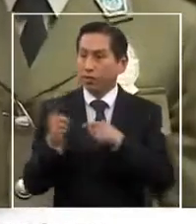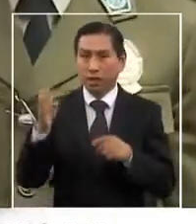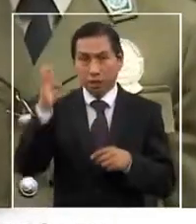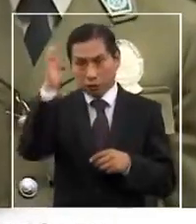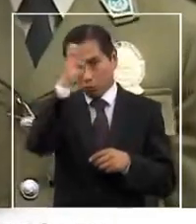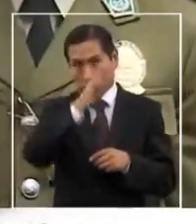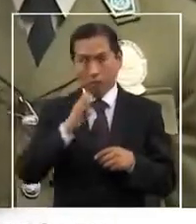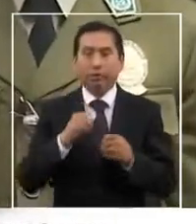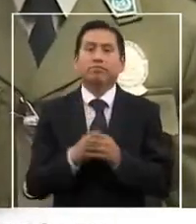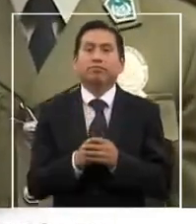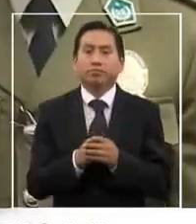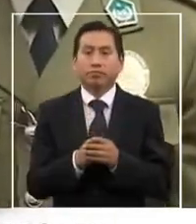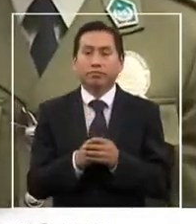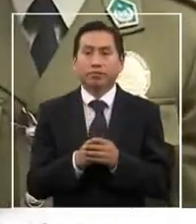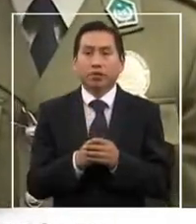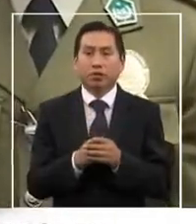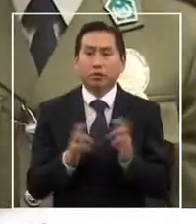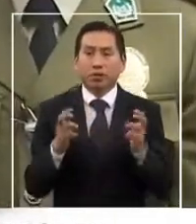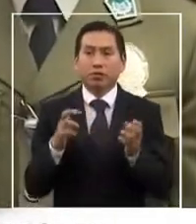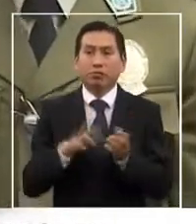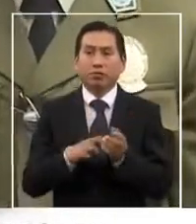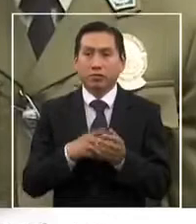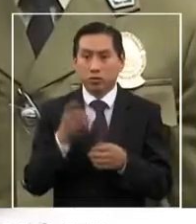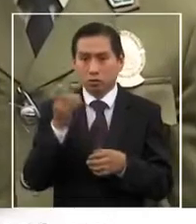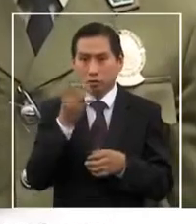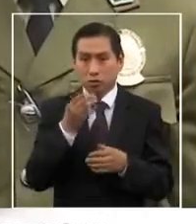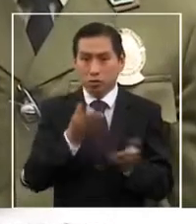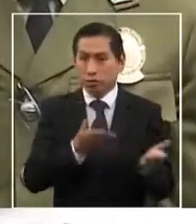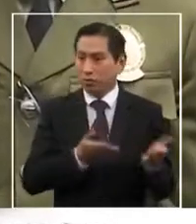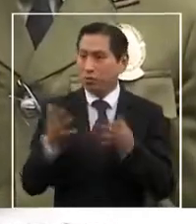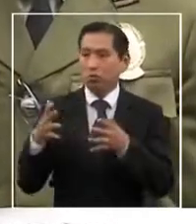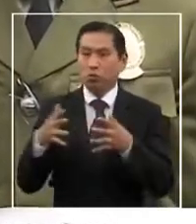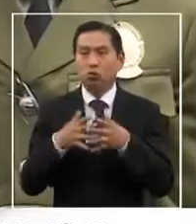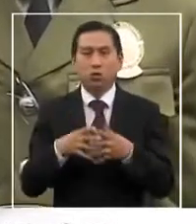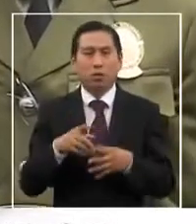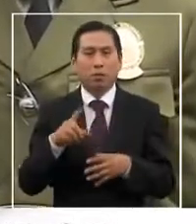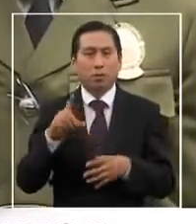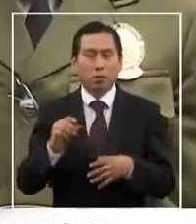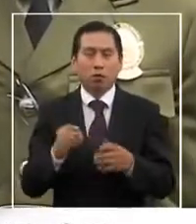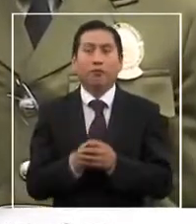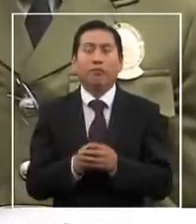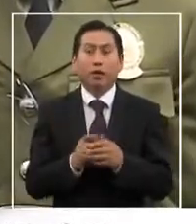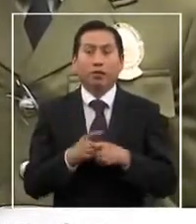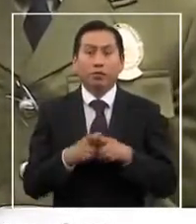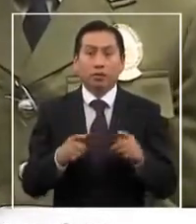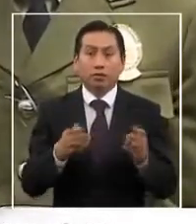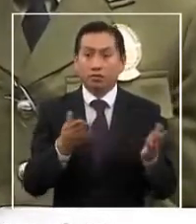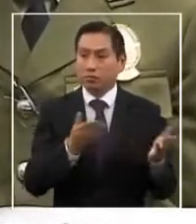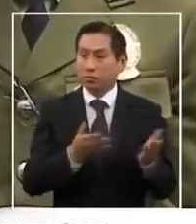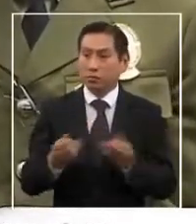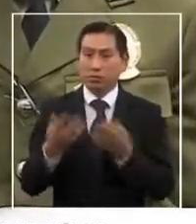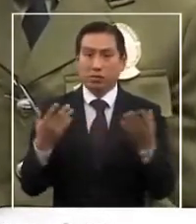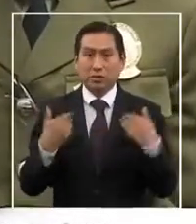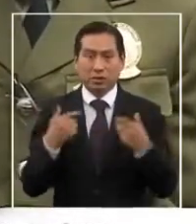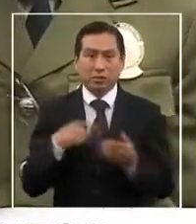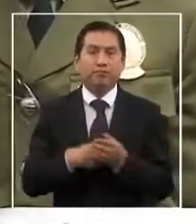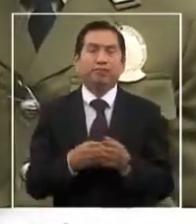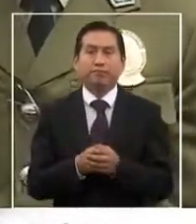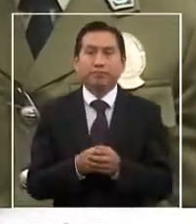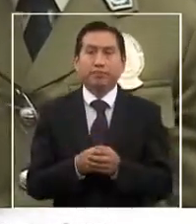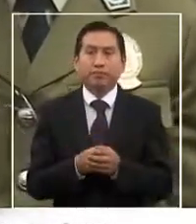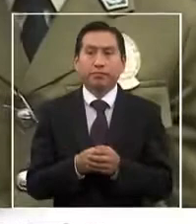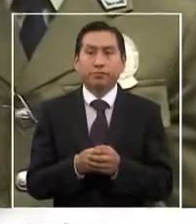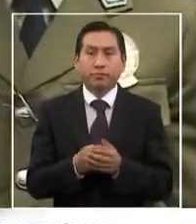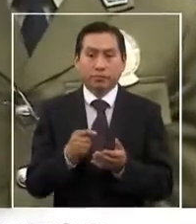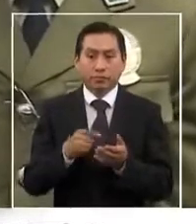Europa. Es muy poca la droga que se va a Estados Unidos, pero se está yendo una gran cantidad de droga. En